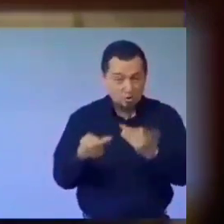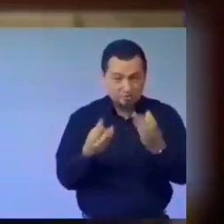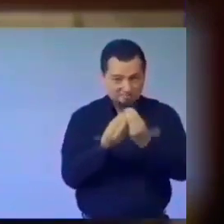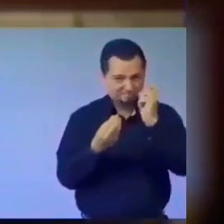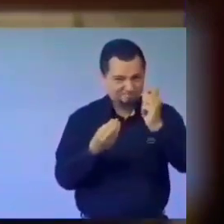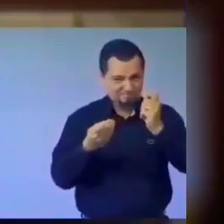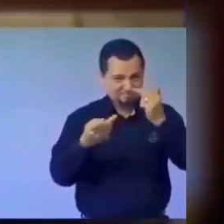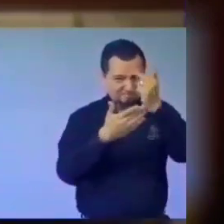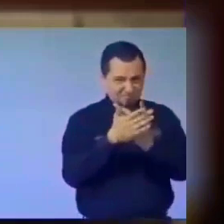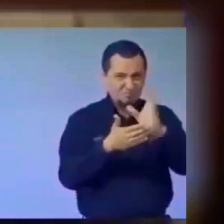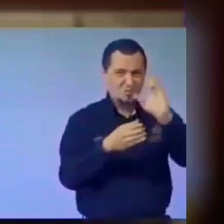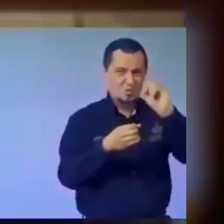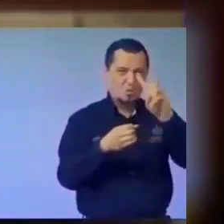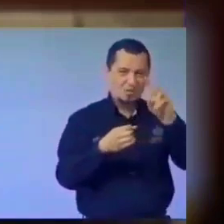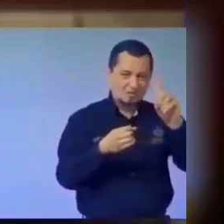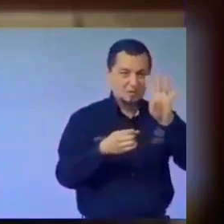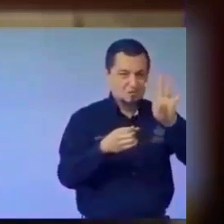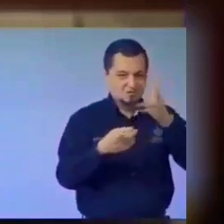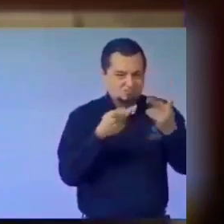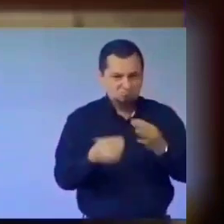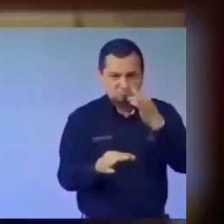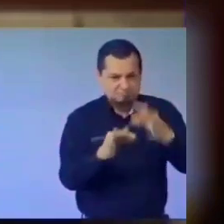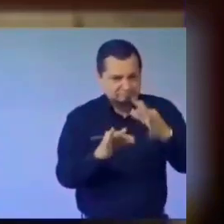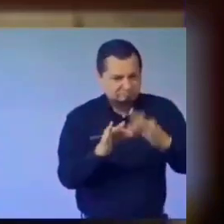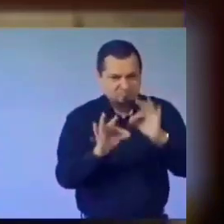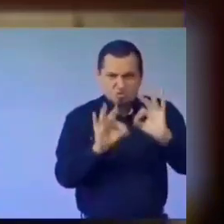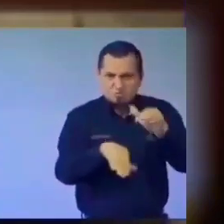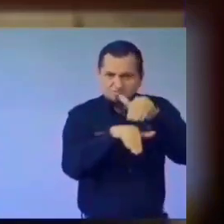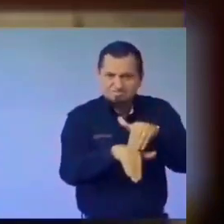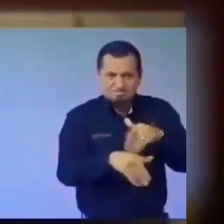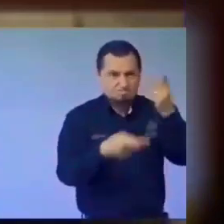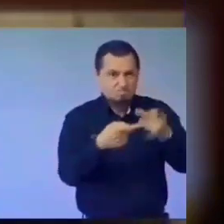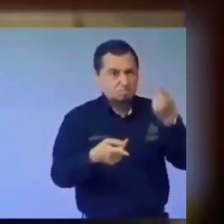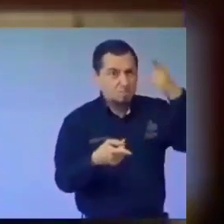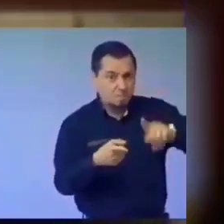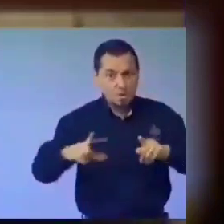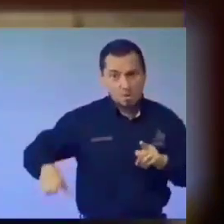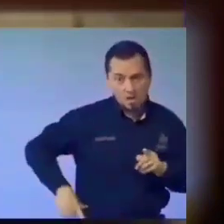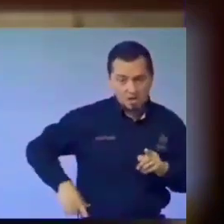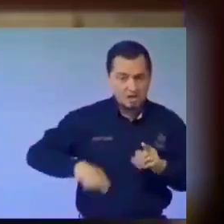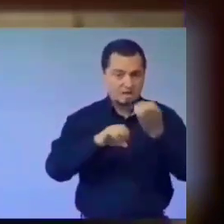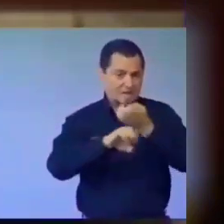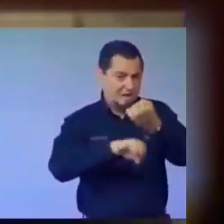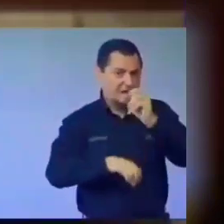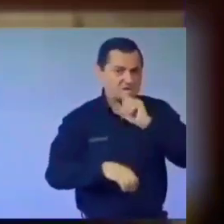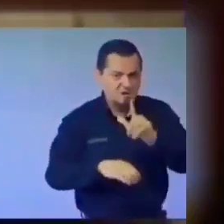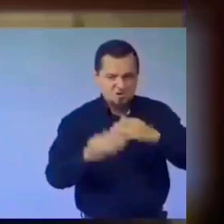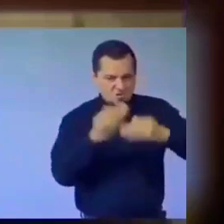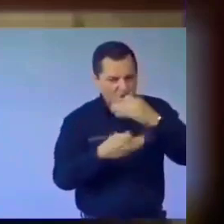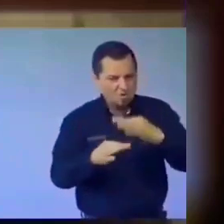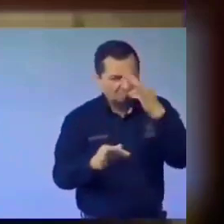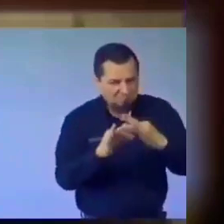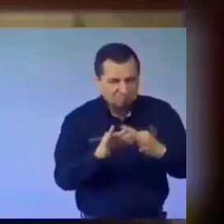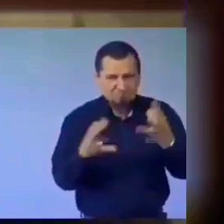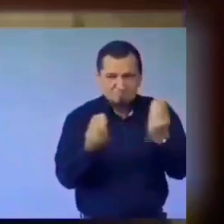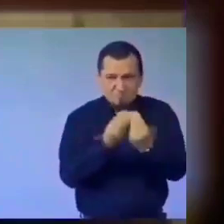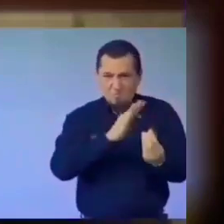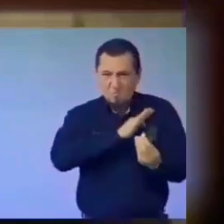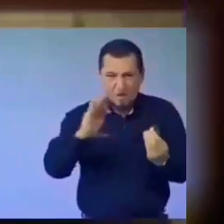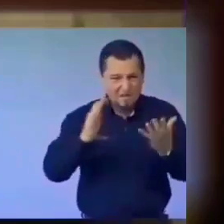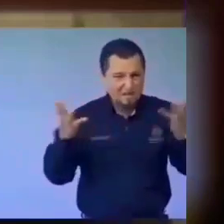objetivos que definimos en el Plan Jalisco COVID-19 se están cumpliendo en tiempo y forma. El gobierno está haciendo todo lo que está a